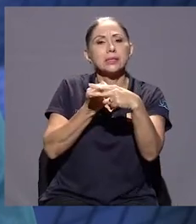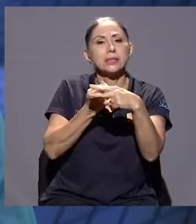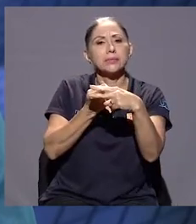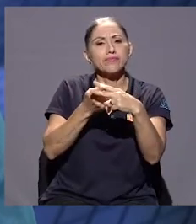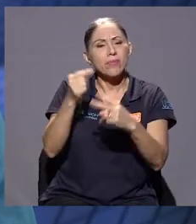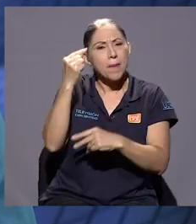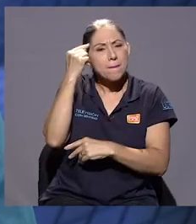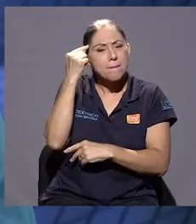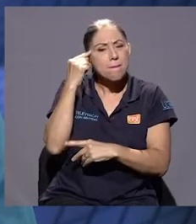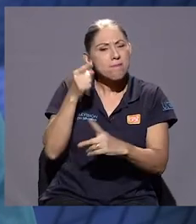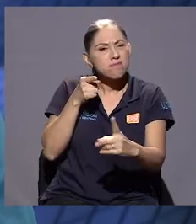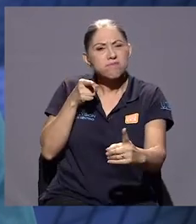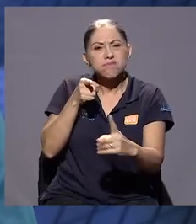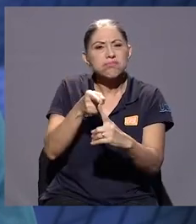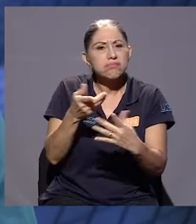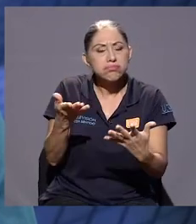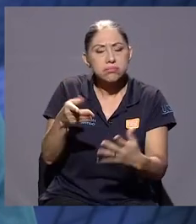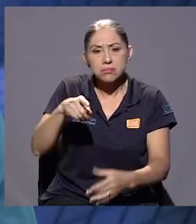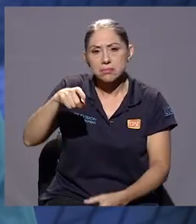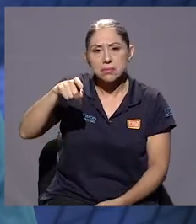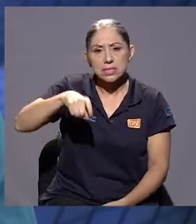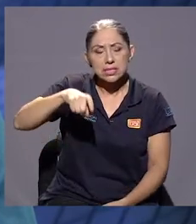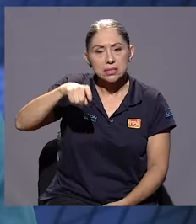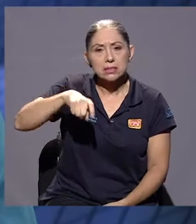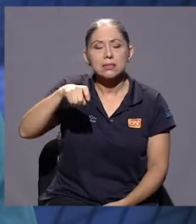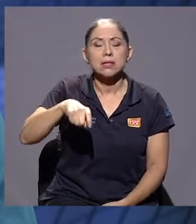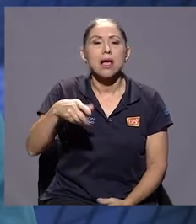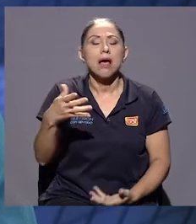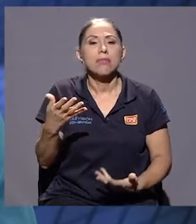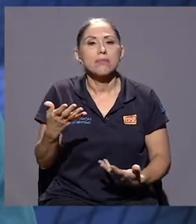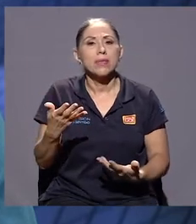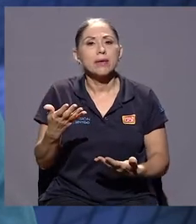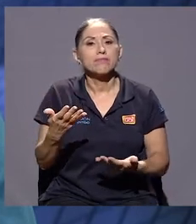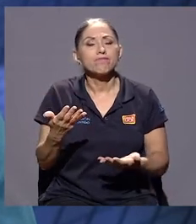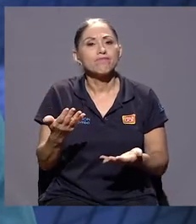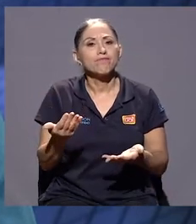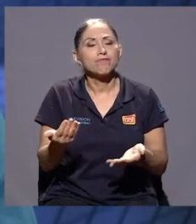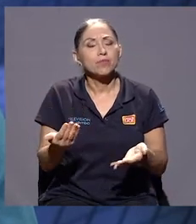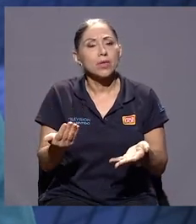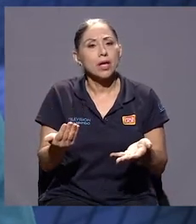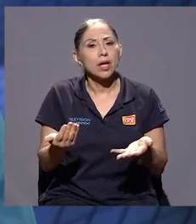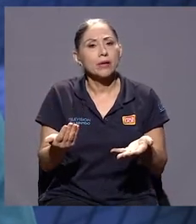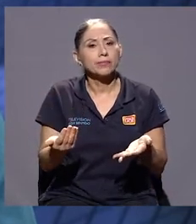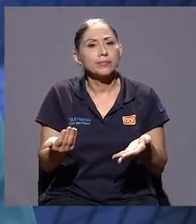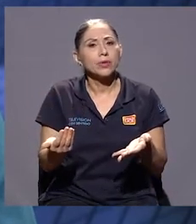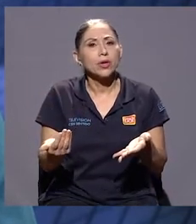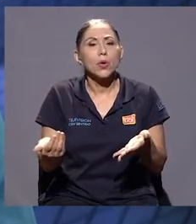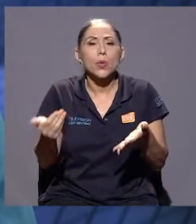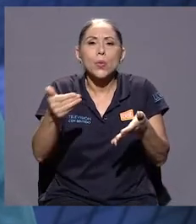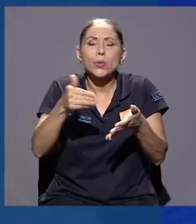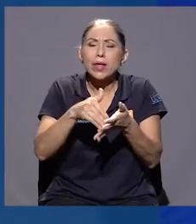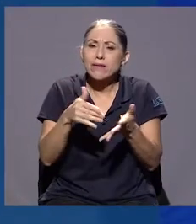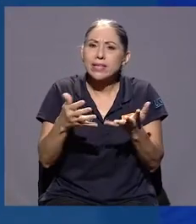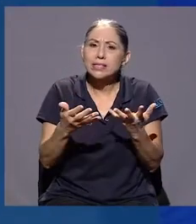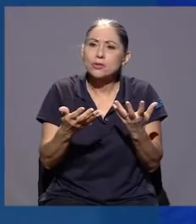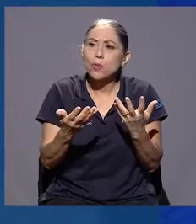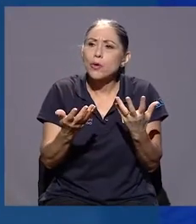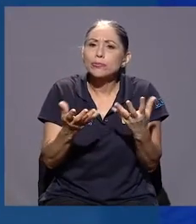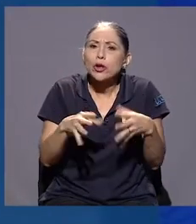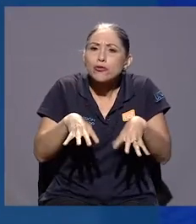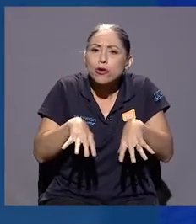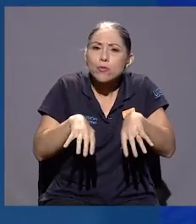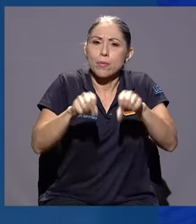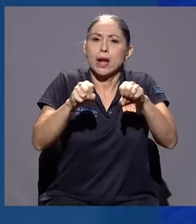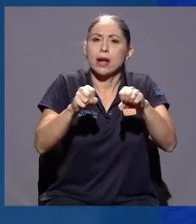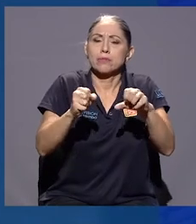de de recuperar digamos una un tejido social en torno a los ríos que históricamente